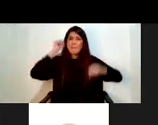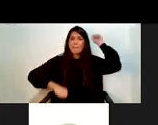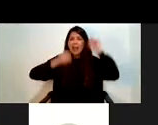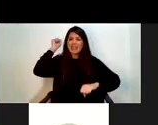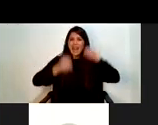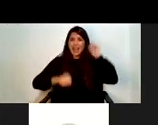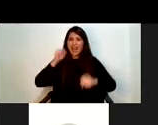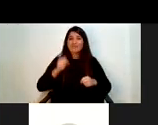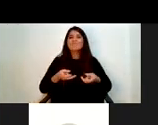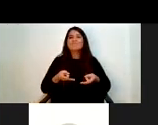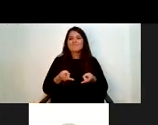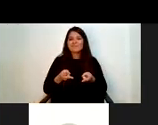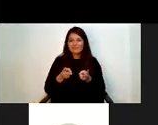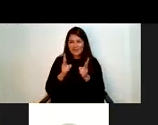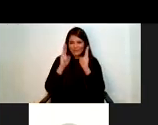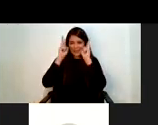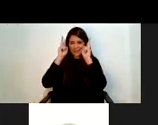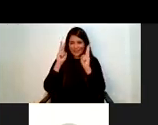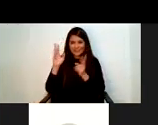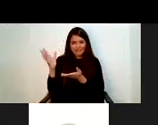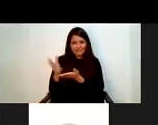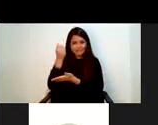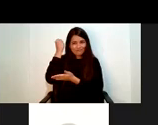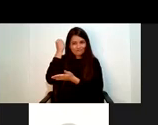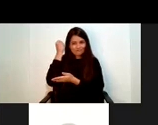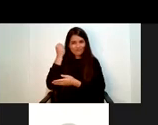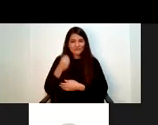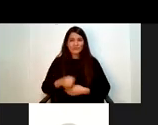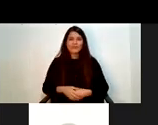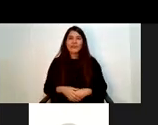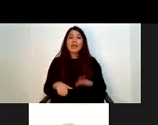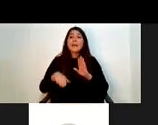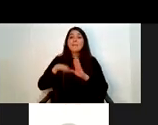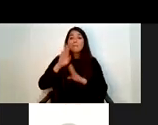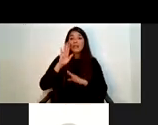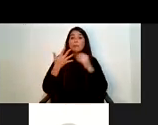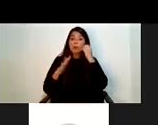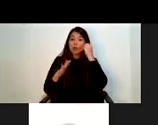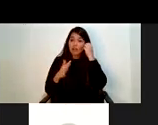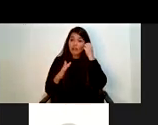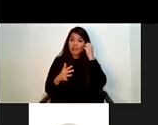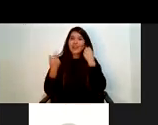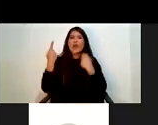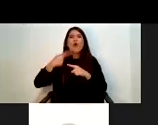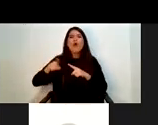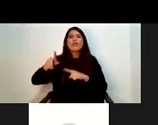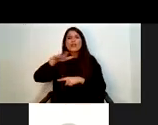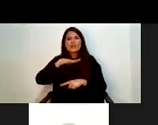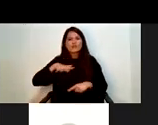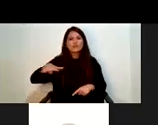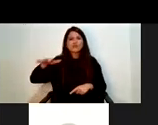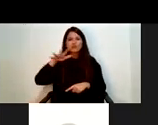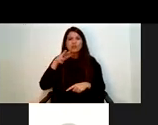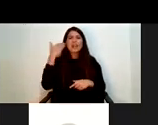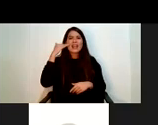está permitiendo acceder al tangible. Y lo más probable es que en otra ocasión el niño lo vuelva a